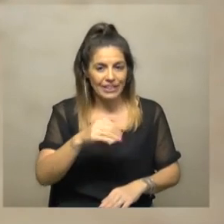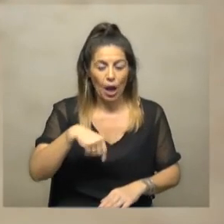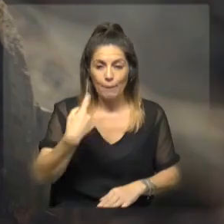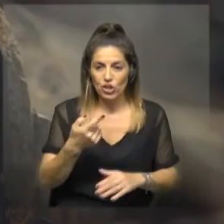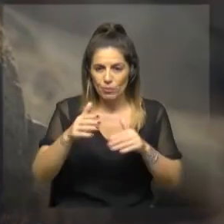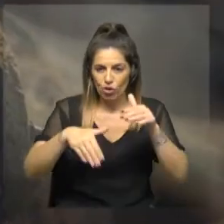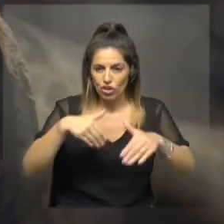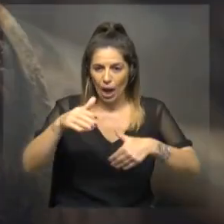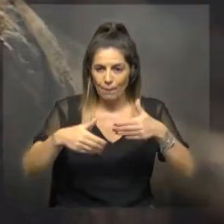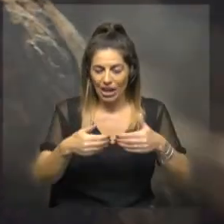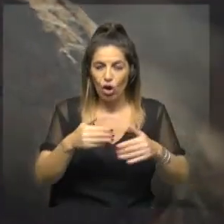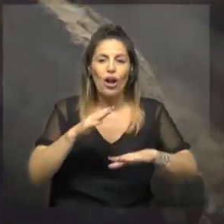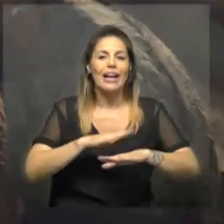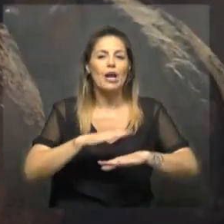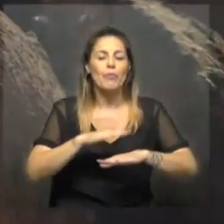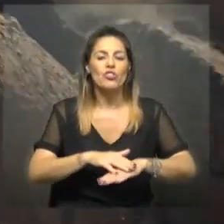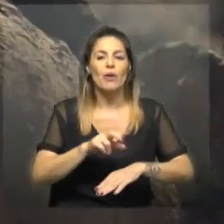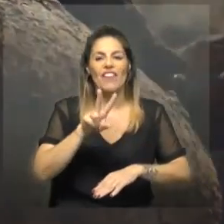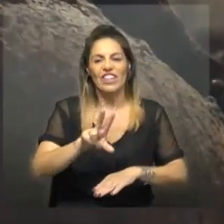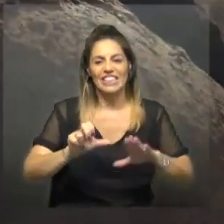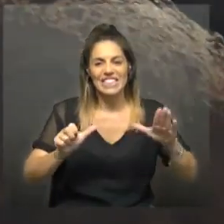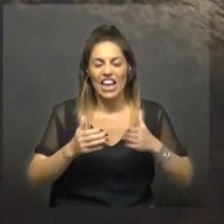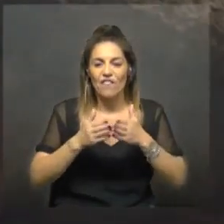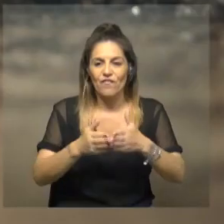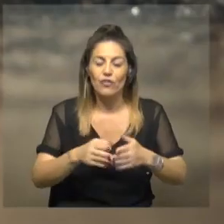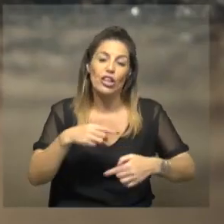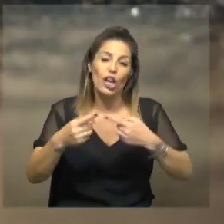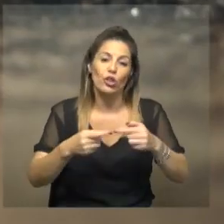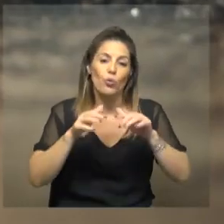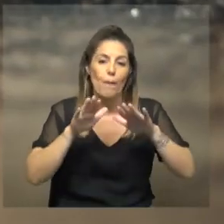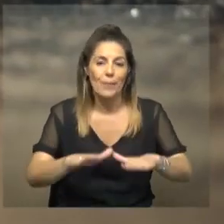licitación que se encargará de otros 26 buques que siguen varados en la bahía montevideana.